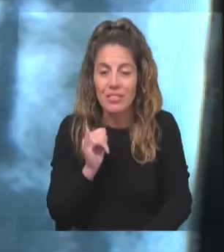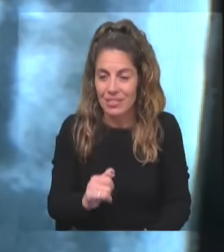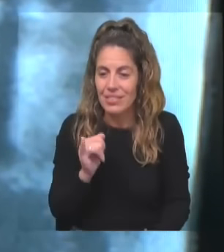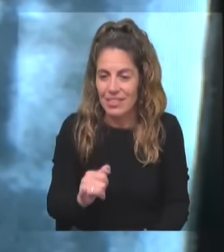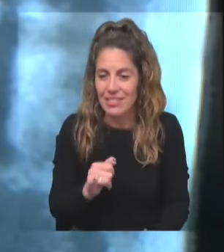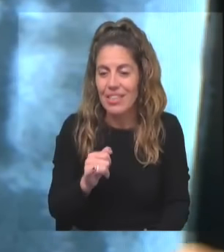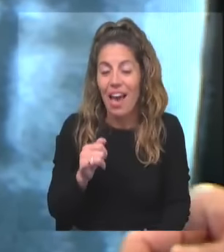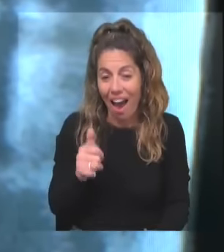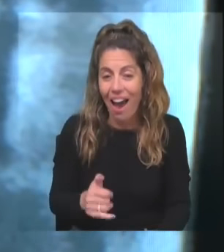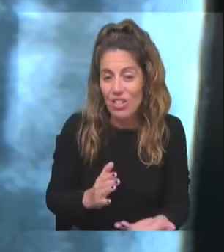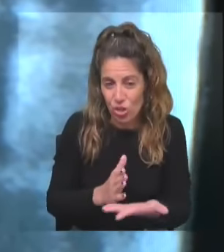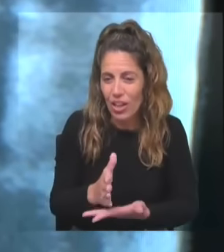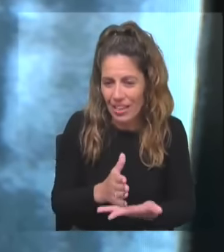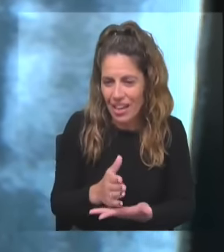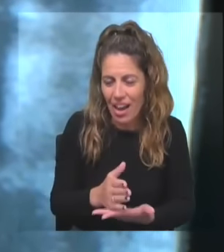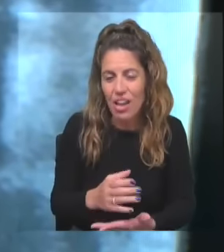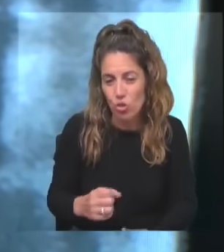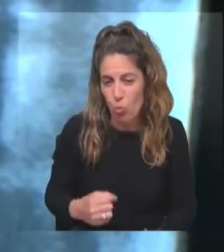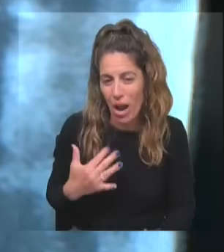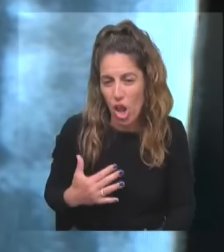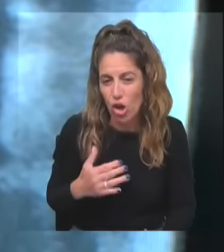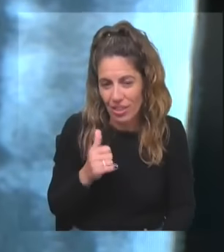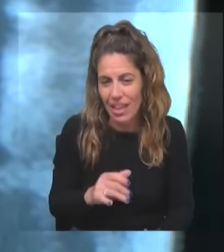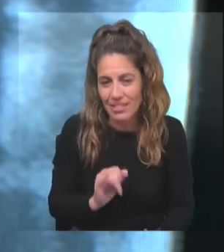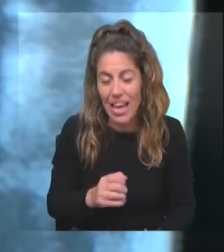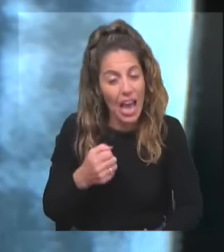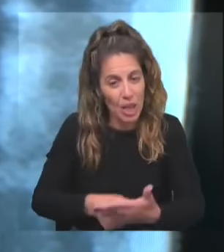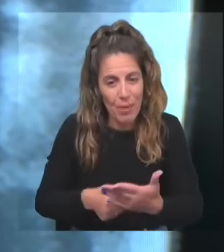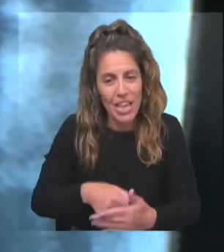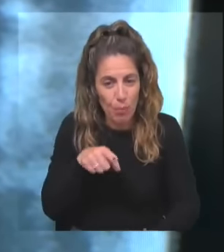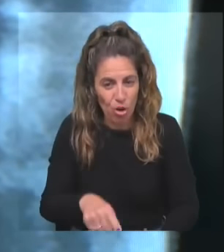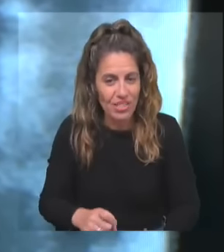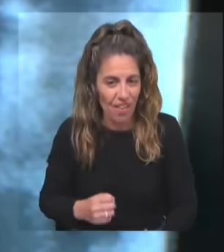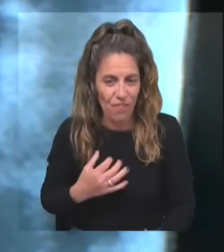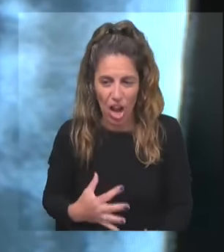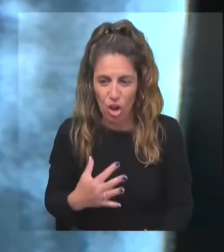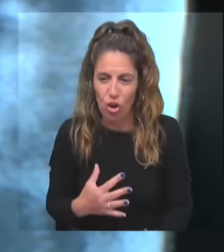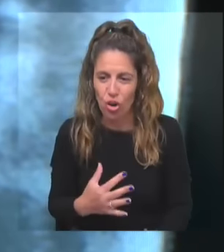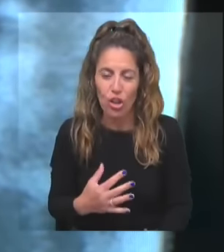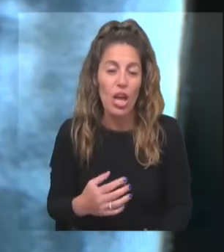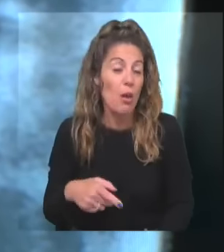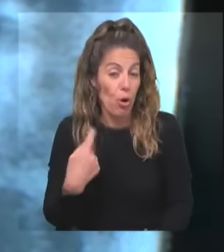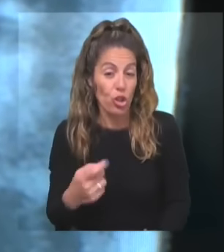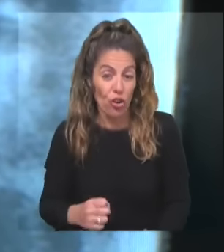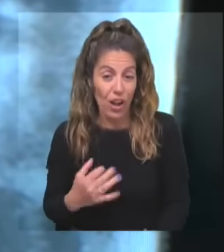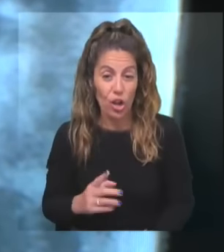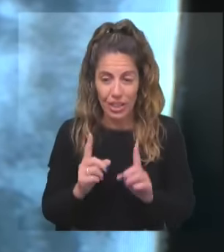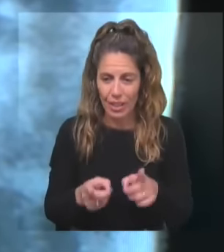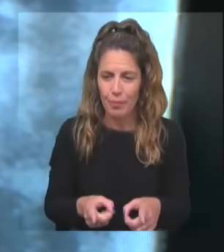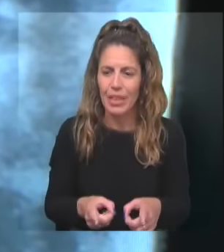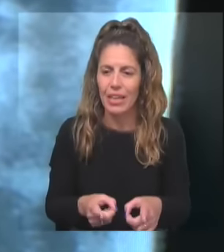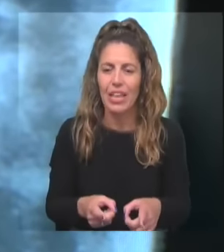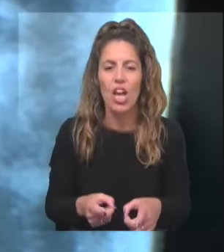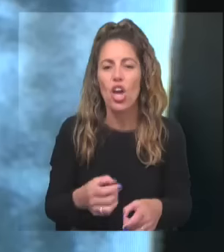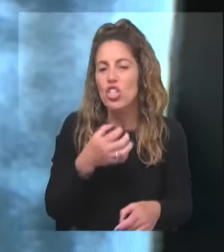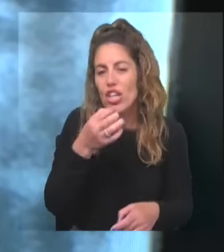hay solidaridad, es un valor que está, y hay que pelear por ese valor, contra todos los otros valores. Yo